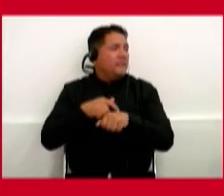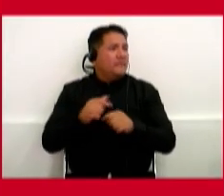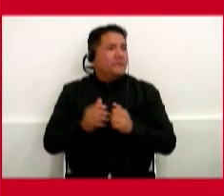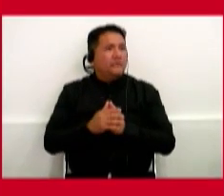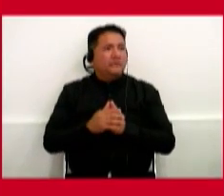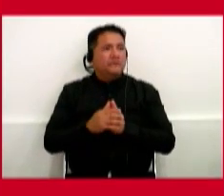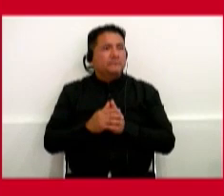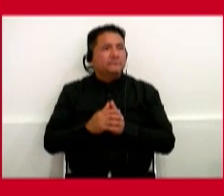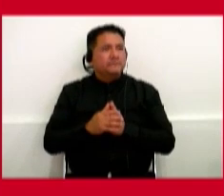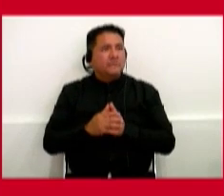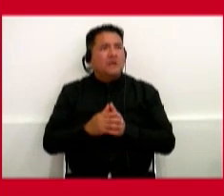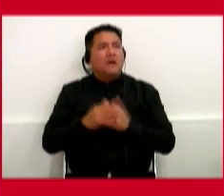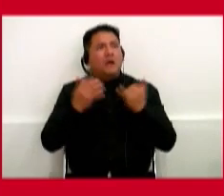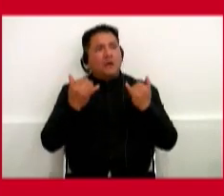Como puntos finales, la verdad es que